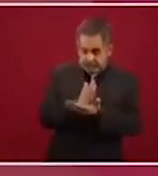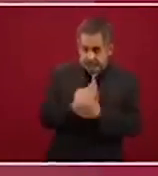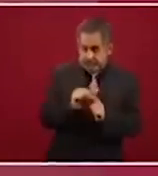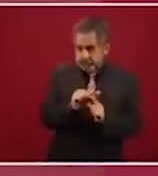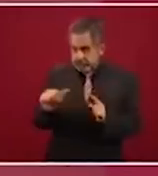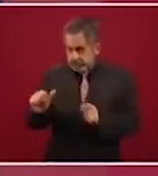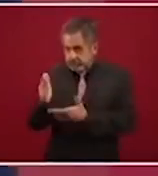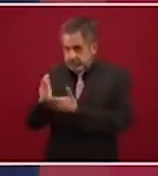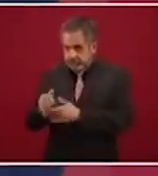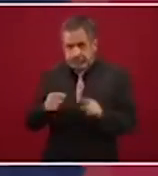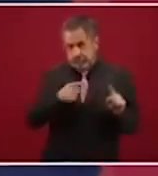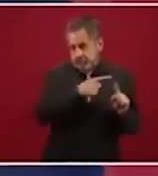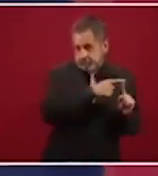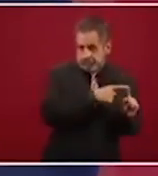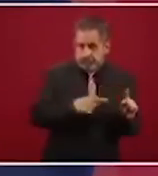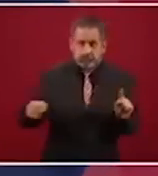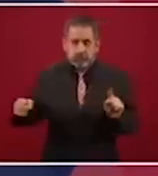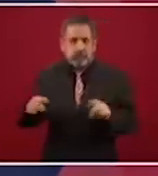del Tren Maya